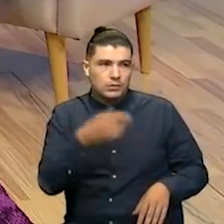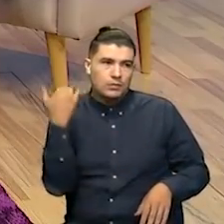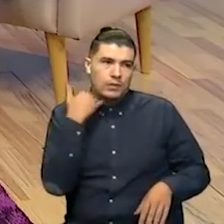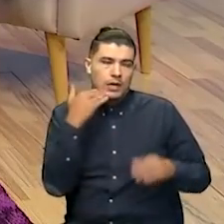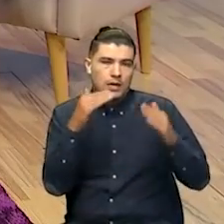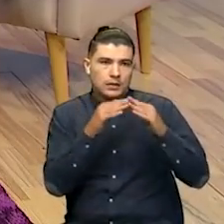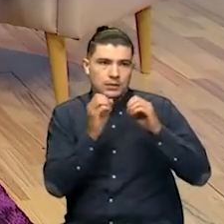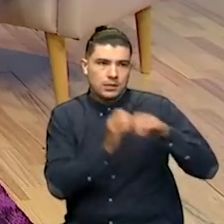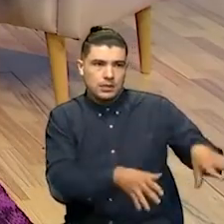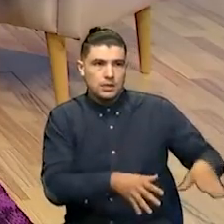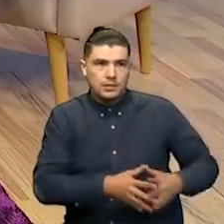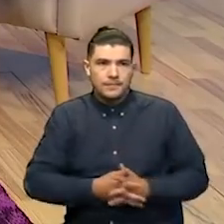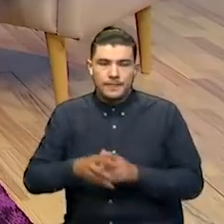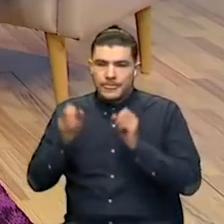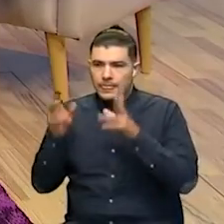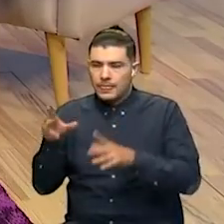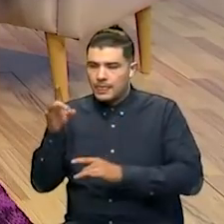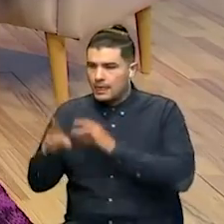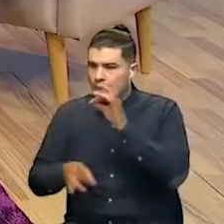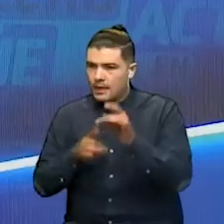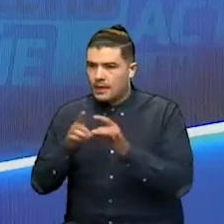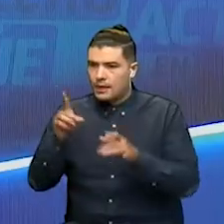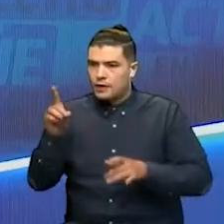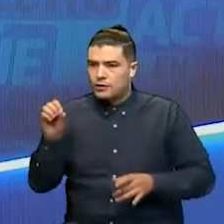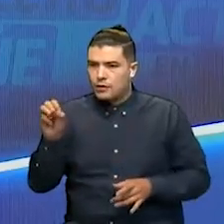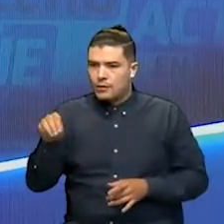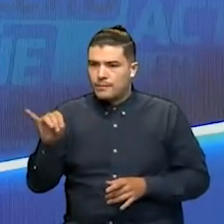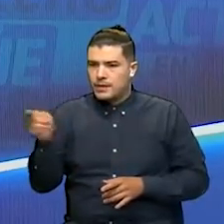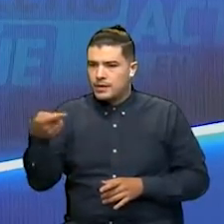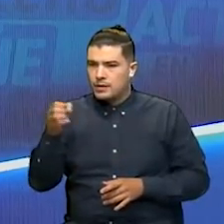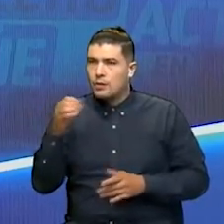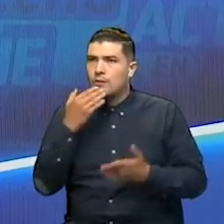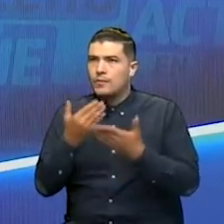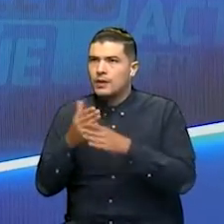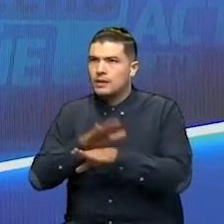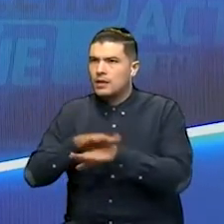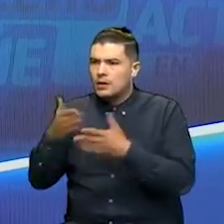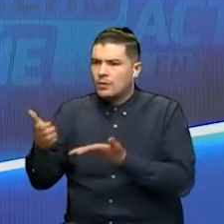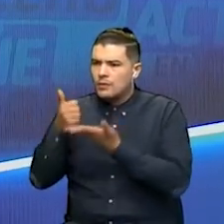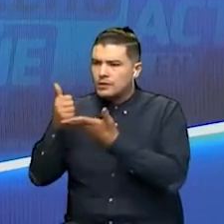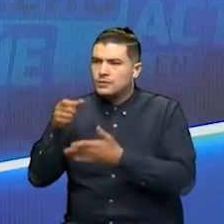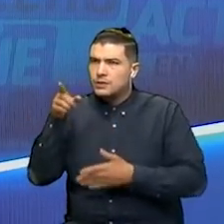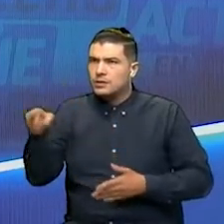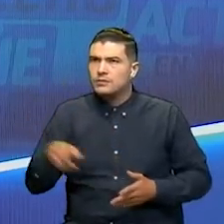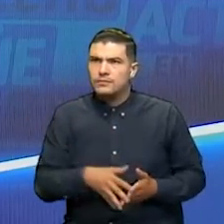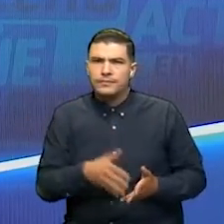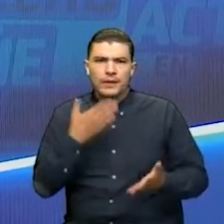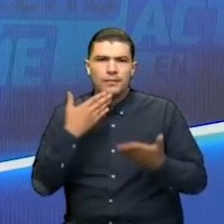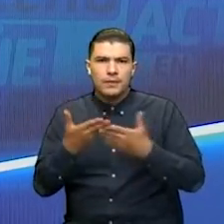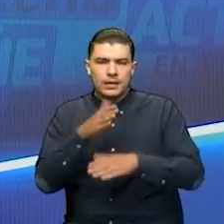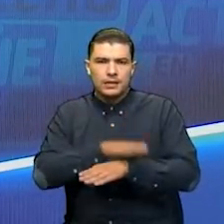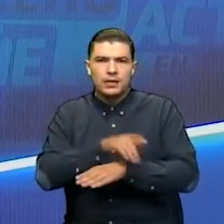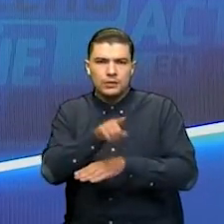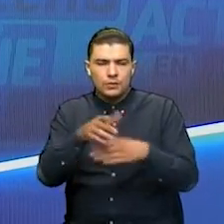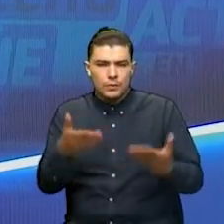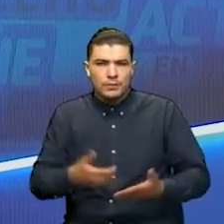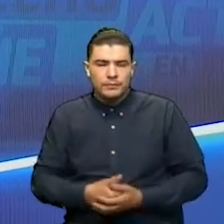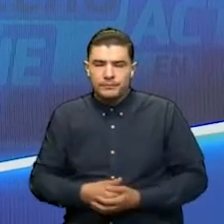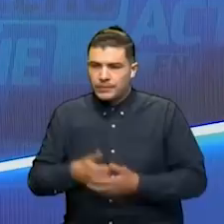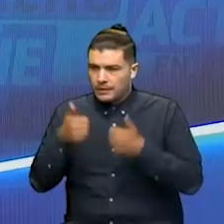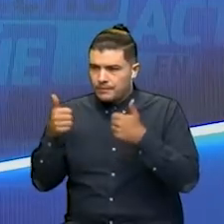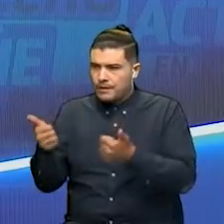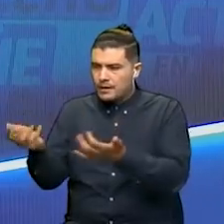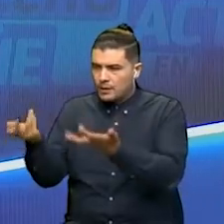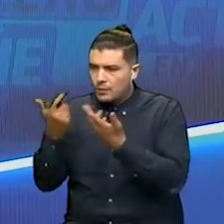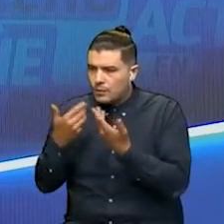su inmueble. Perfecto. Domingo Zúñiga, muy buenas tardes. ¿Cómo podemos ayudarle? Buenas tardes, doctor. Bien, gracias a Dios. ¿Qué tal? Bien,